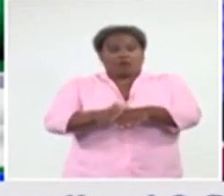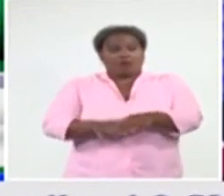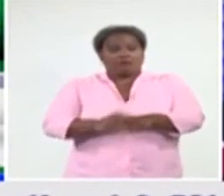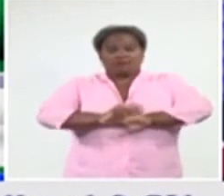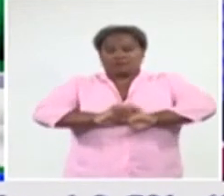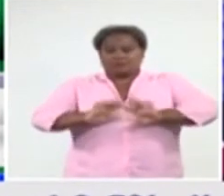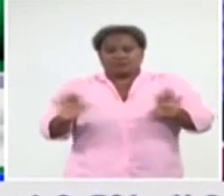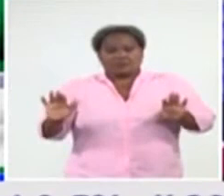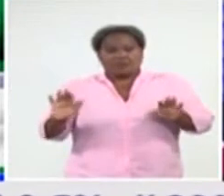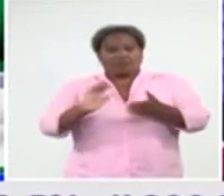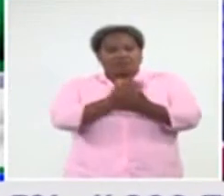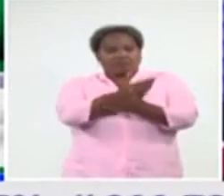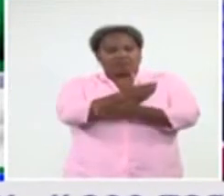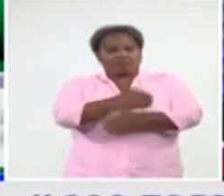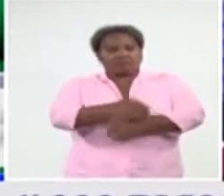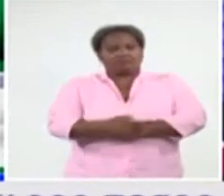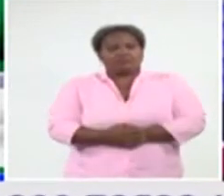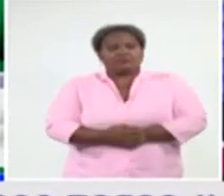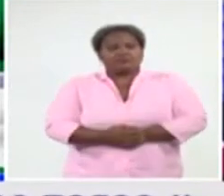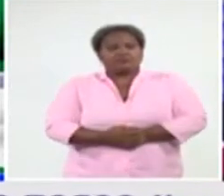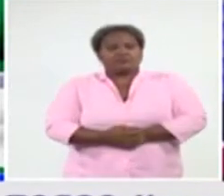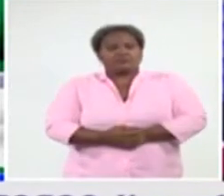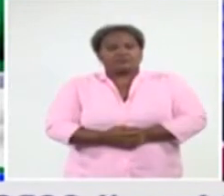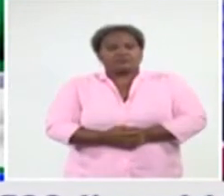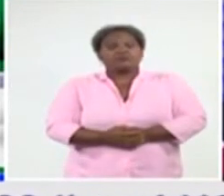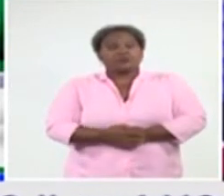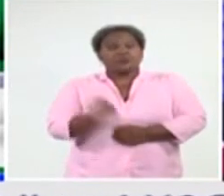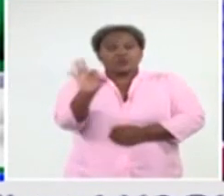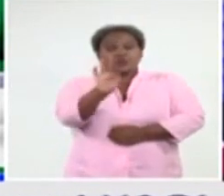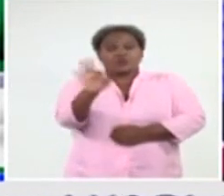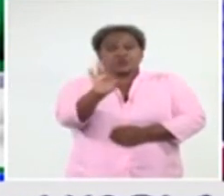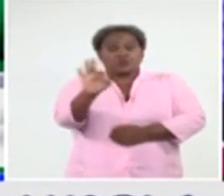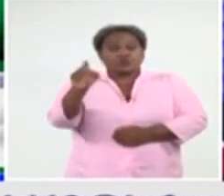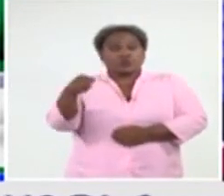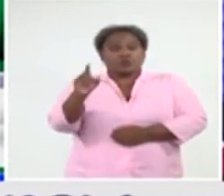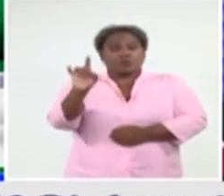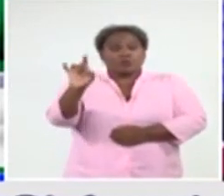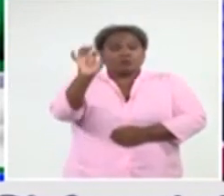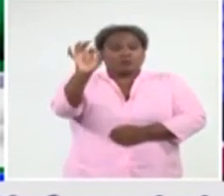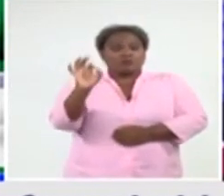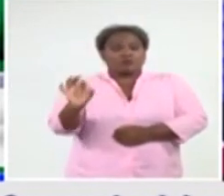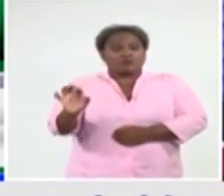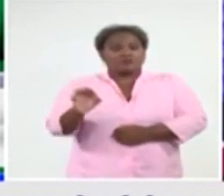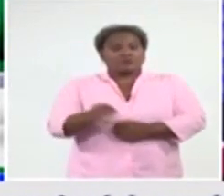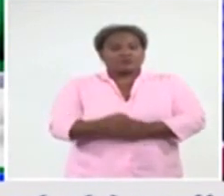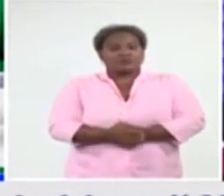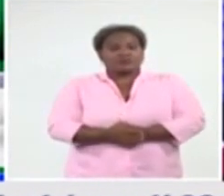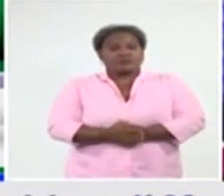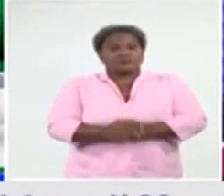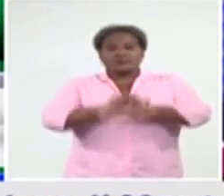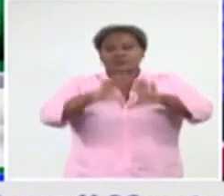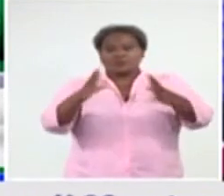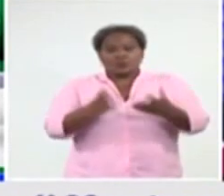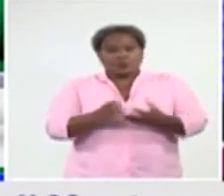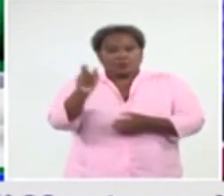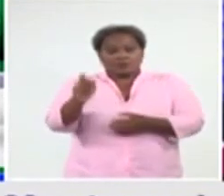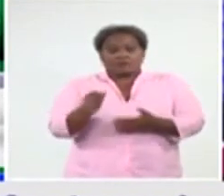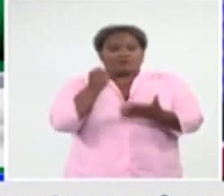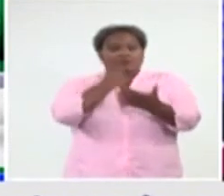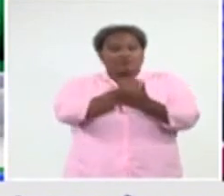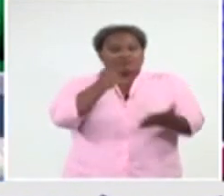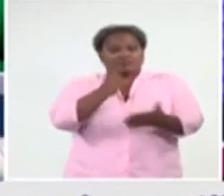después de haberla padecido. Es el 88,9% de todos los diagnosticados.